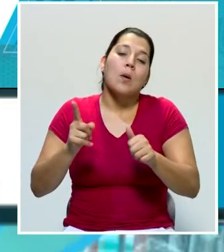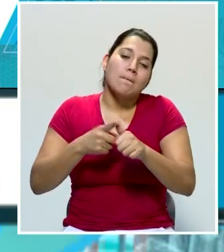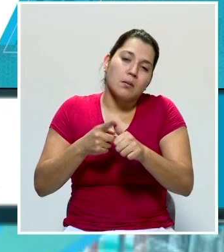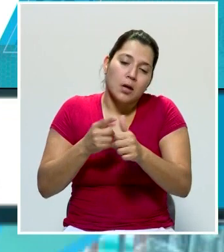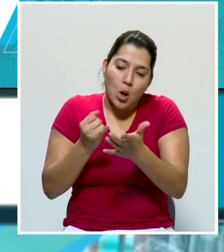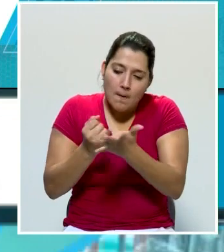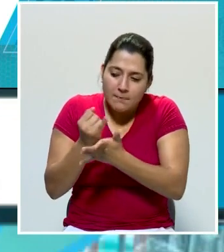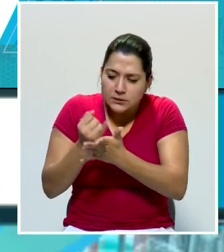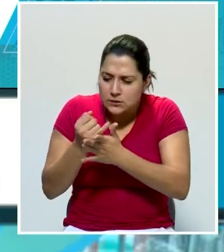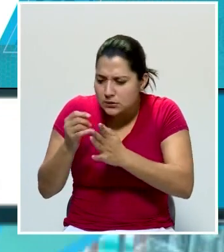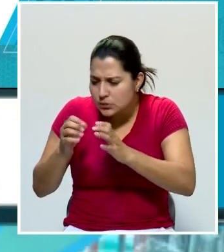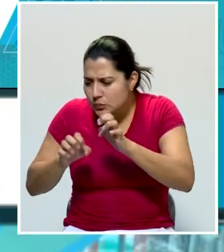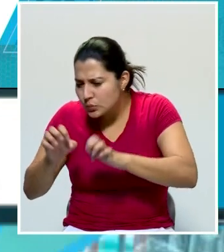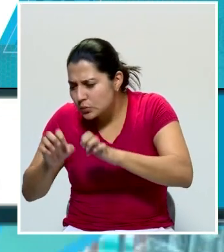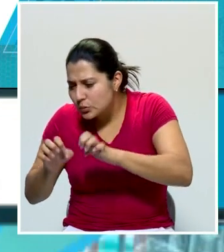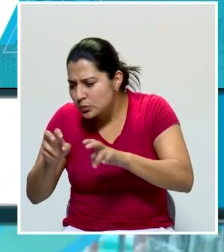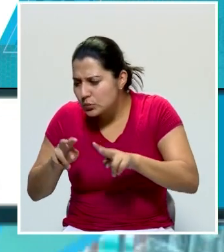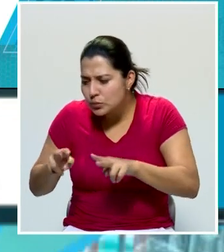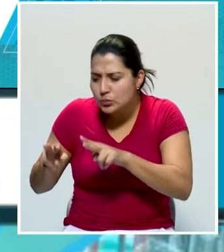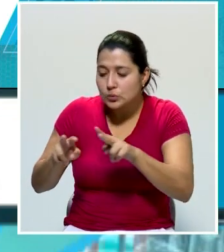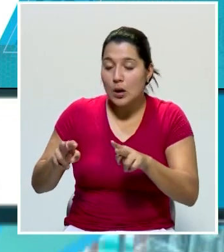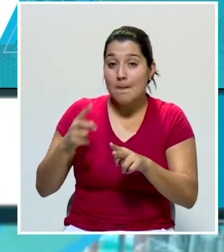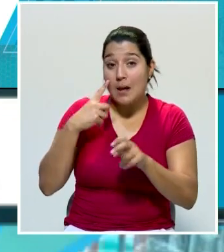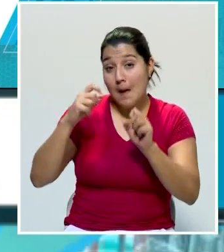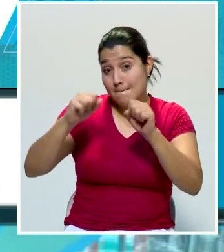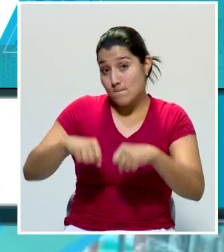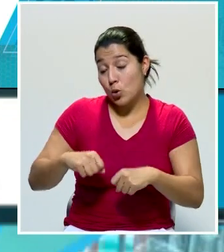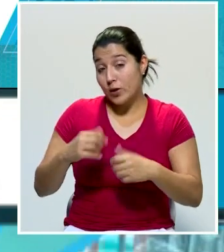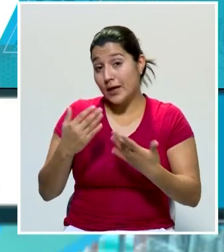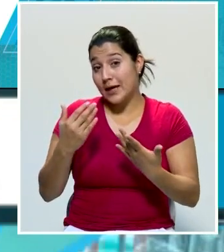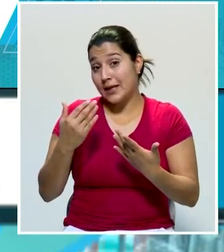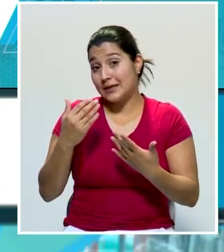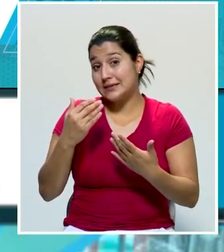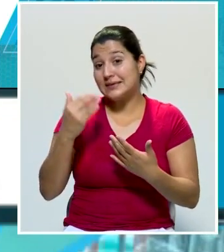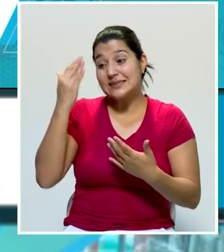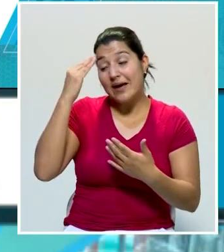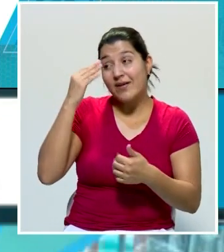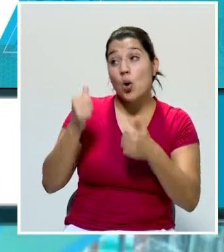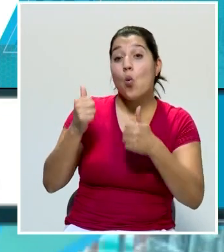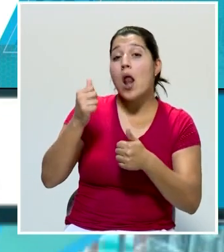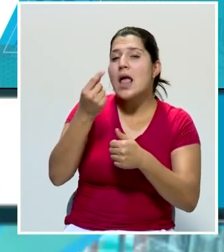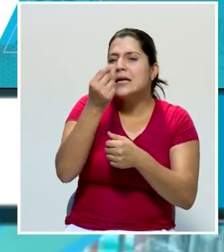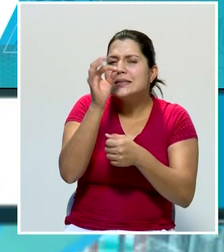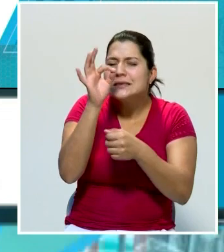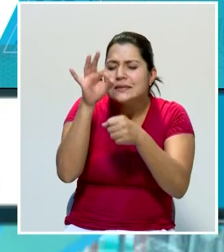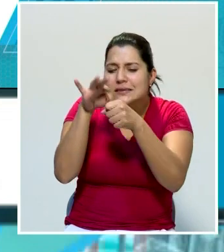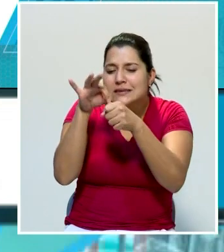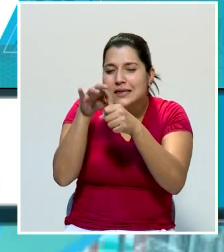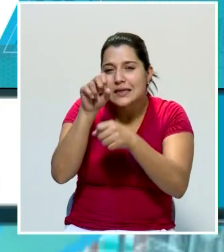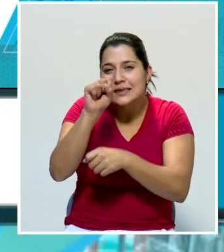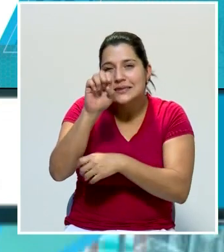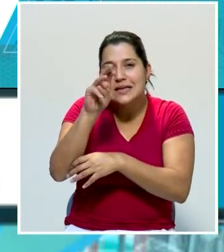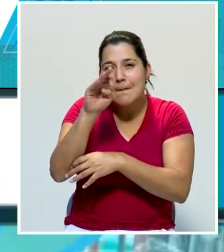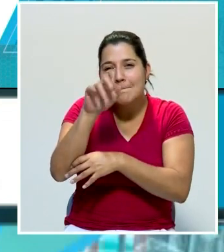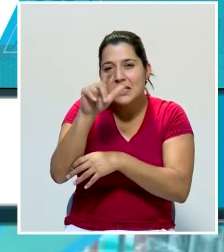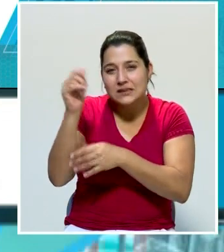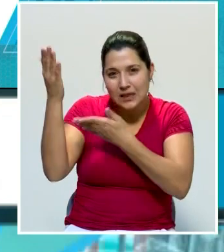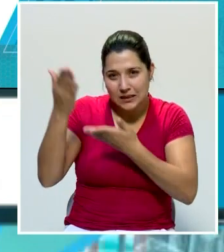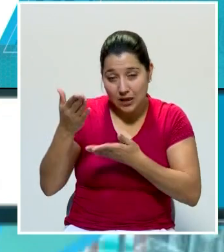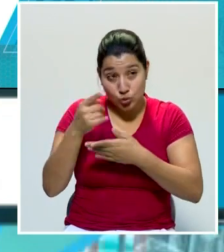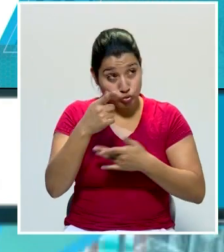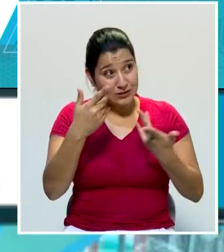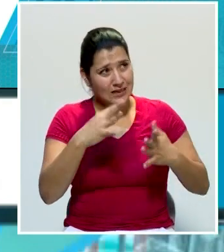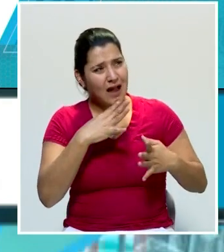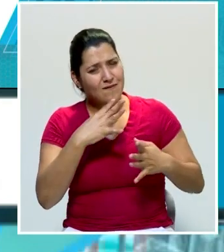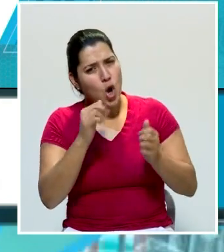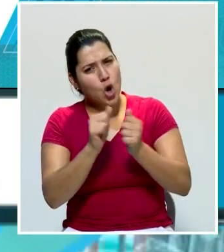de campo corto para definir qué semillas importar. ¿Usted ha tenido conversaciones con la ministra del COMEX